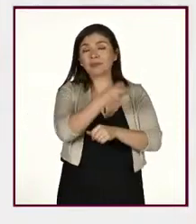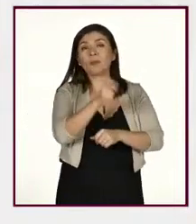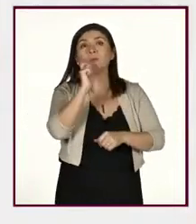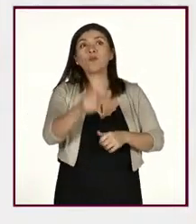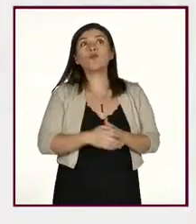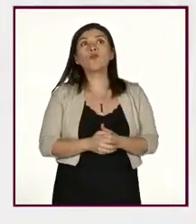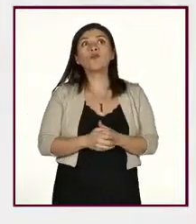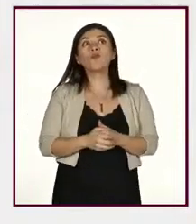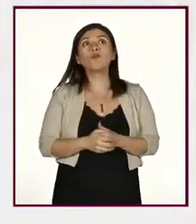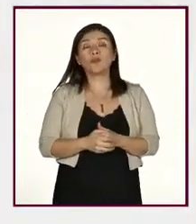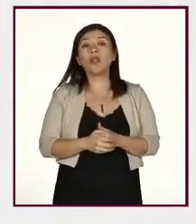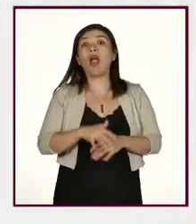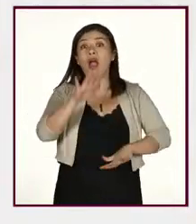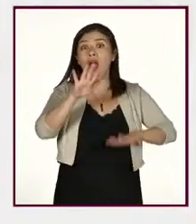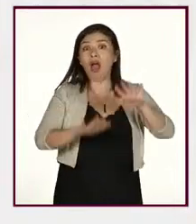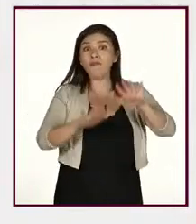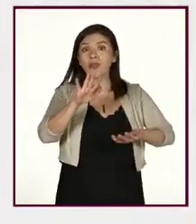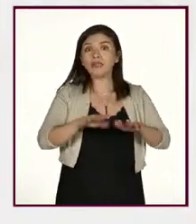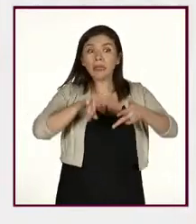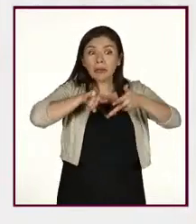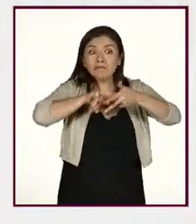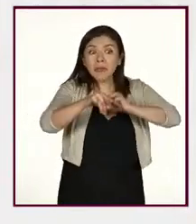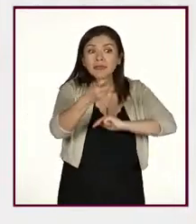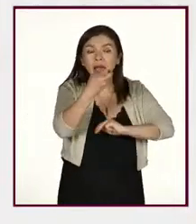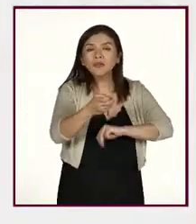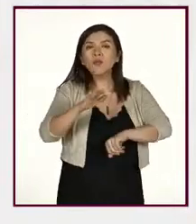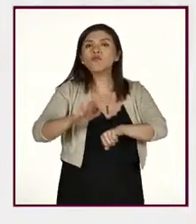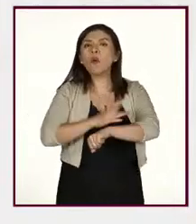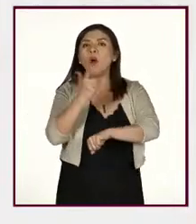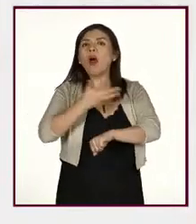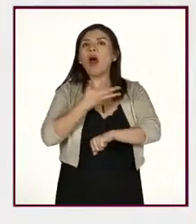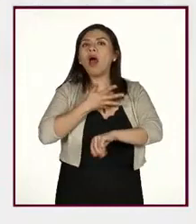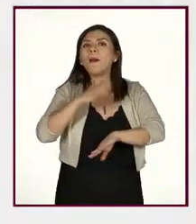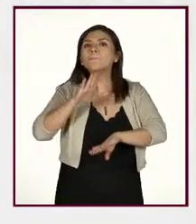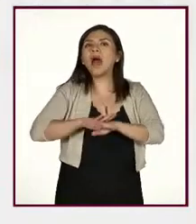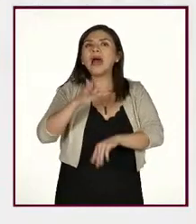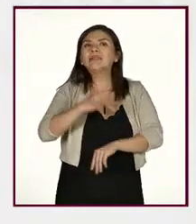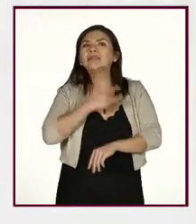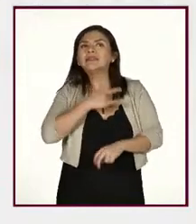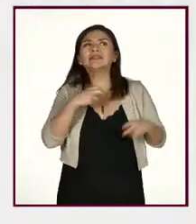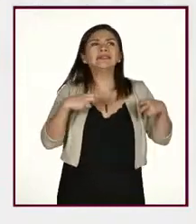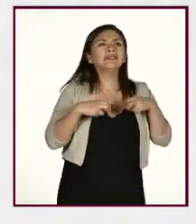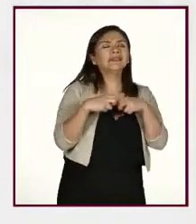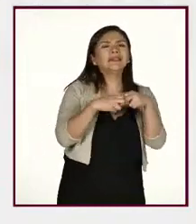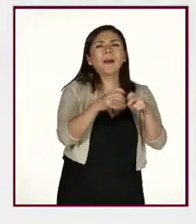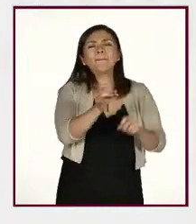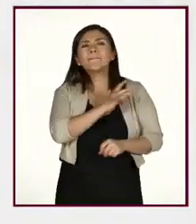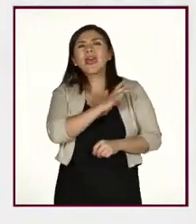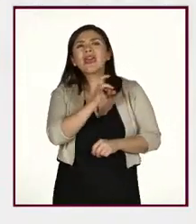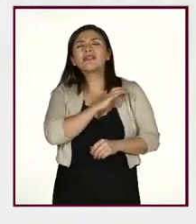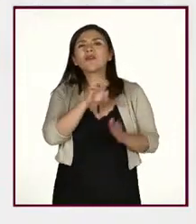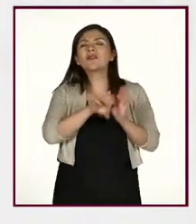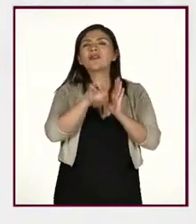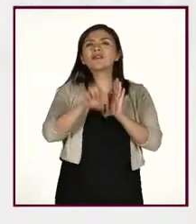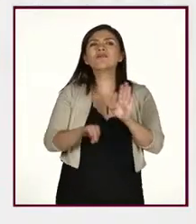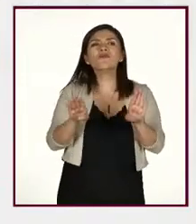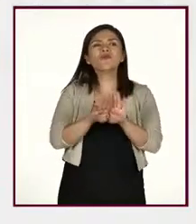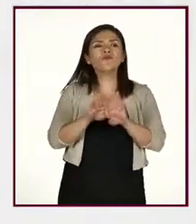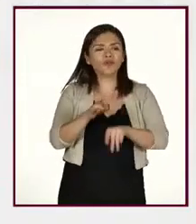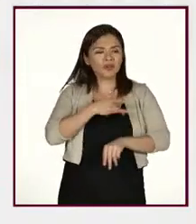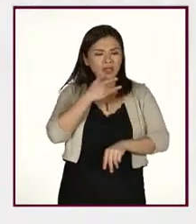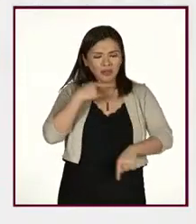que muchas se detonan con toda esta activación, ¿no? Que genera la ansiedad, donde estamos en un modo